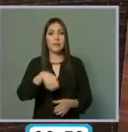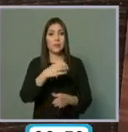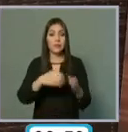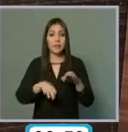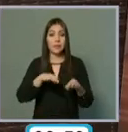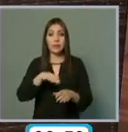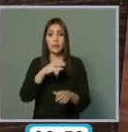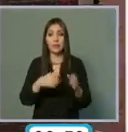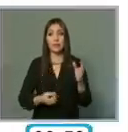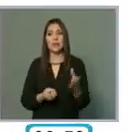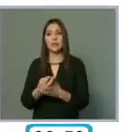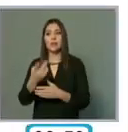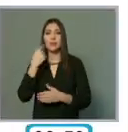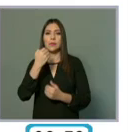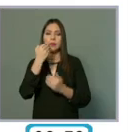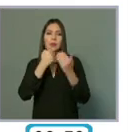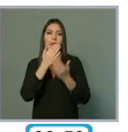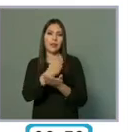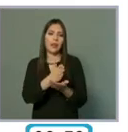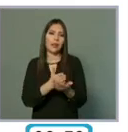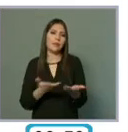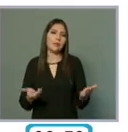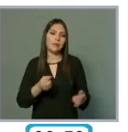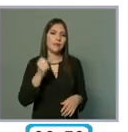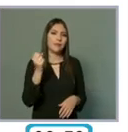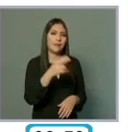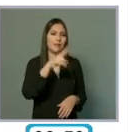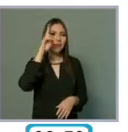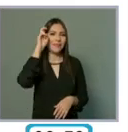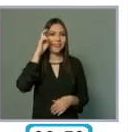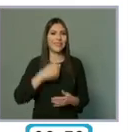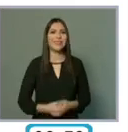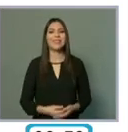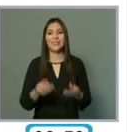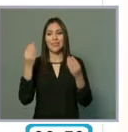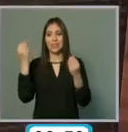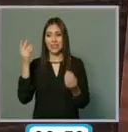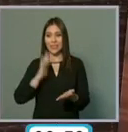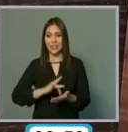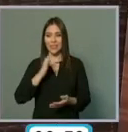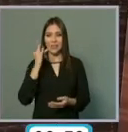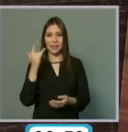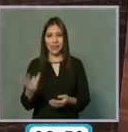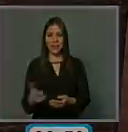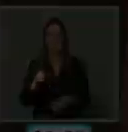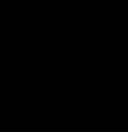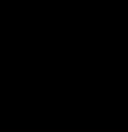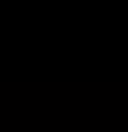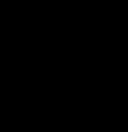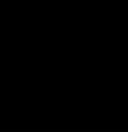taco. Ay, Y qué nosotros envidia. salivando lo que tú te Qué vas. envidia. Fernando, muchísimas Gracias, gracias. Johnny. Fernando Montes de Andrés. Oca, director editorial de Algarabía.